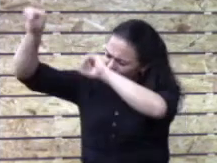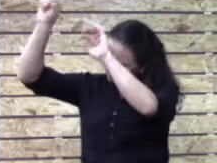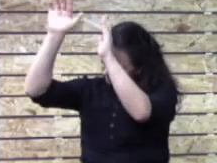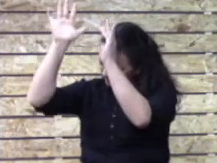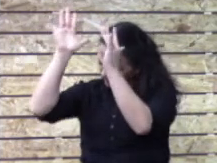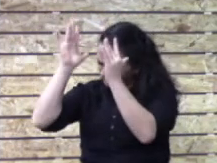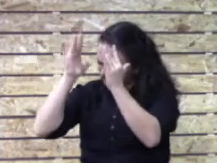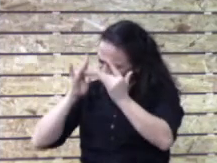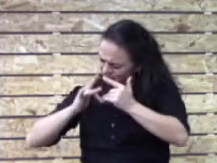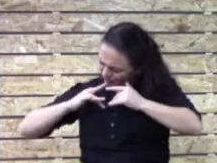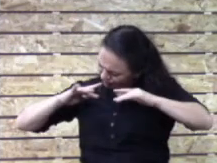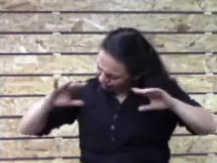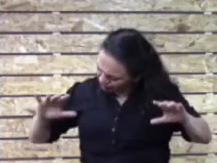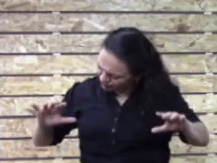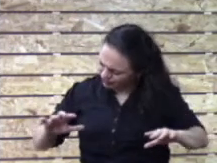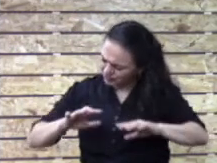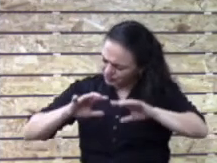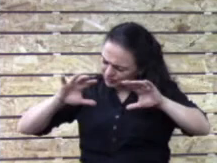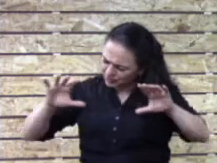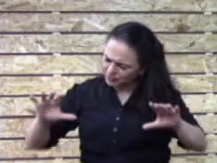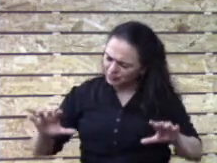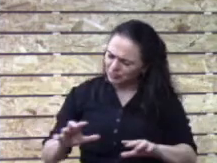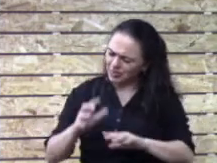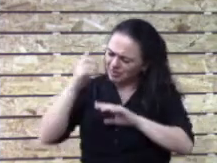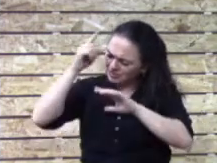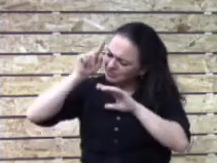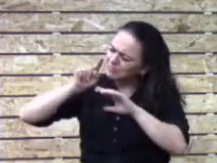tu perfecta